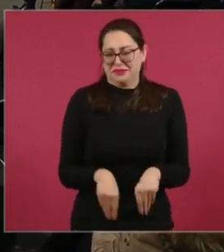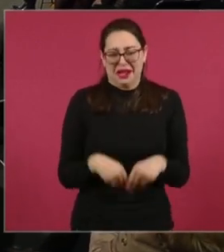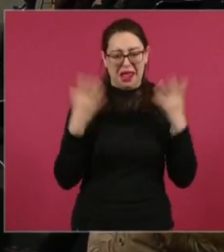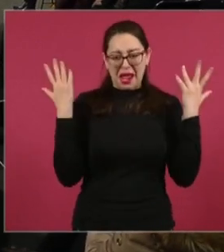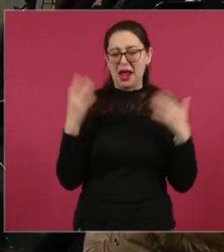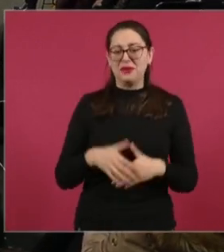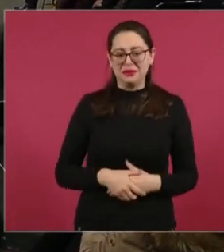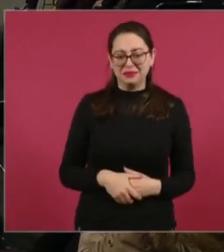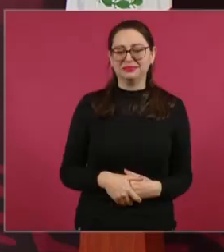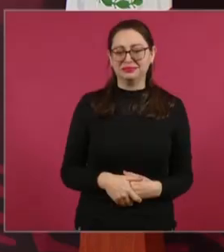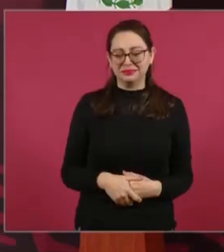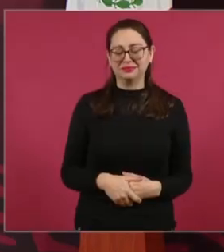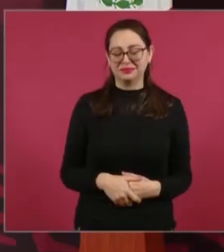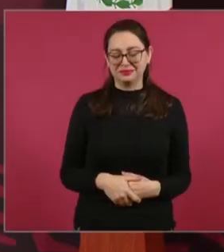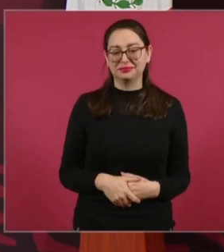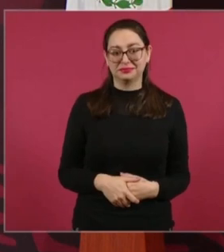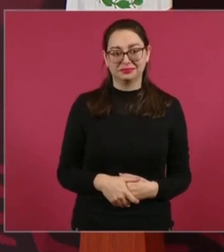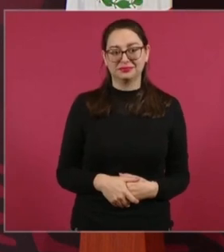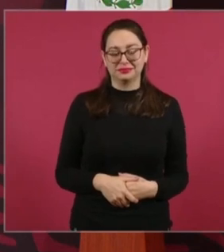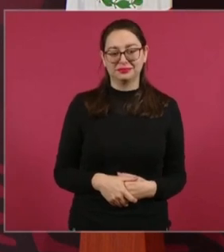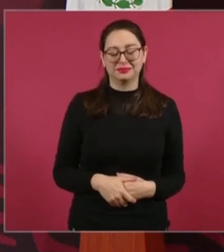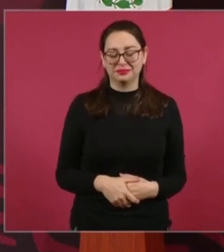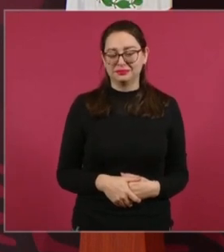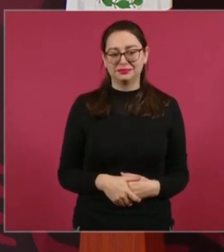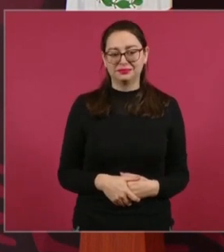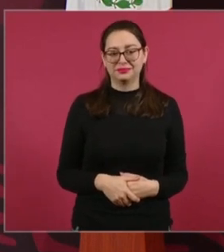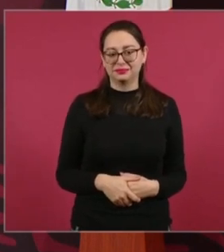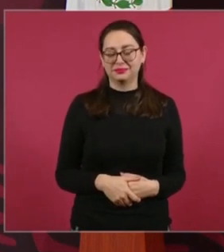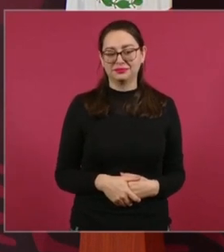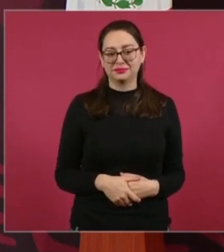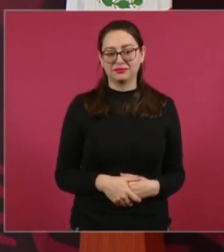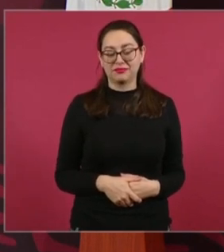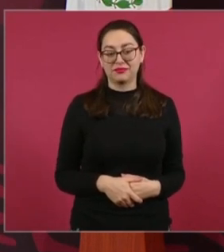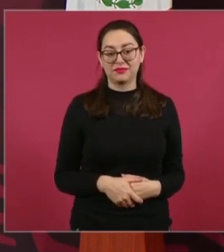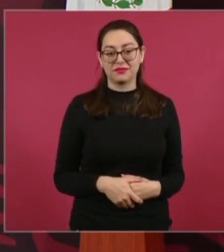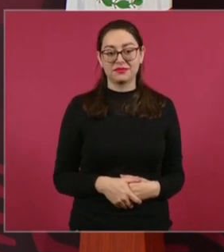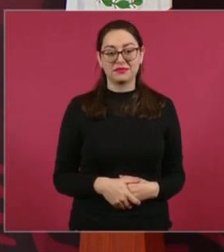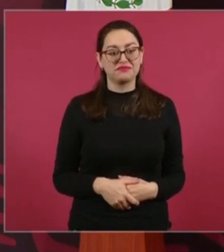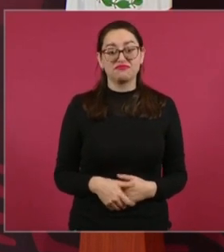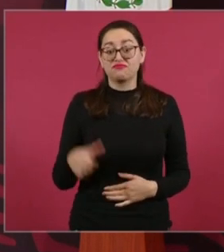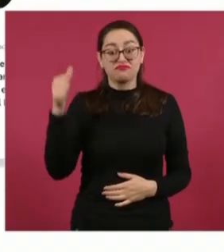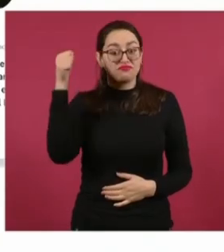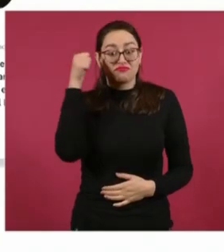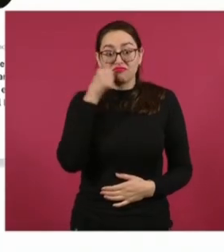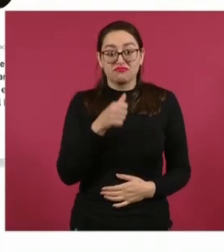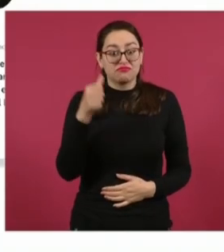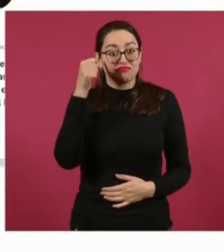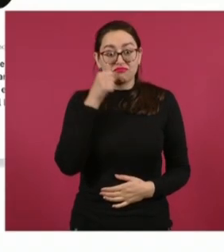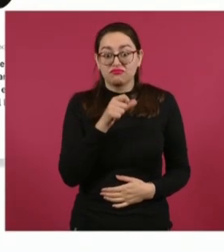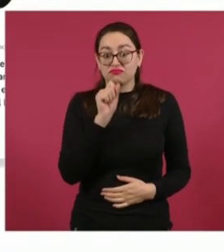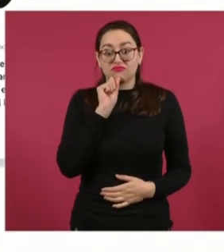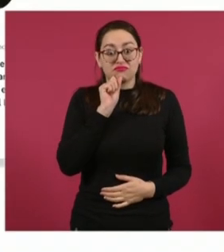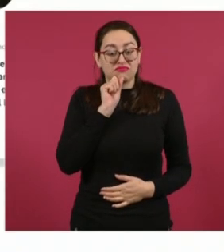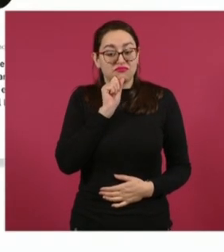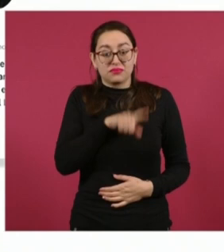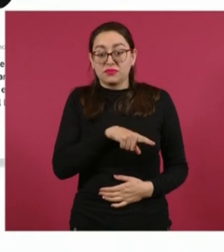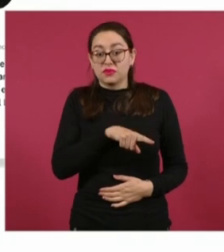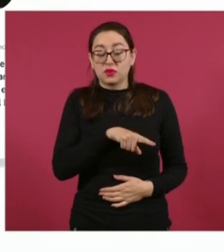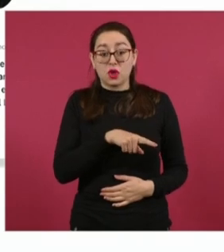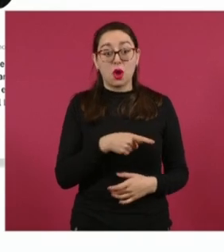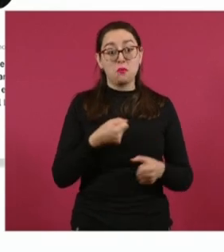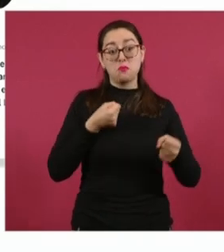y siempre es así, ¿no?, un prestigiado